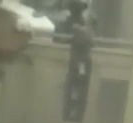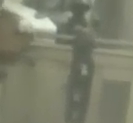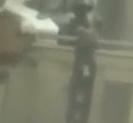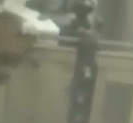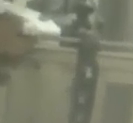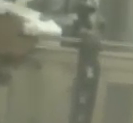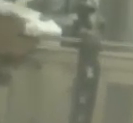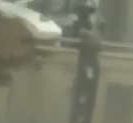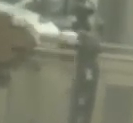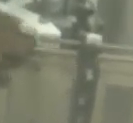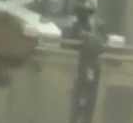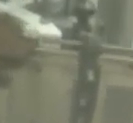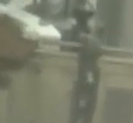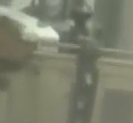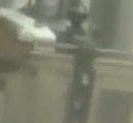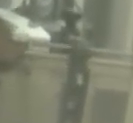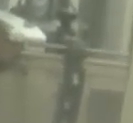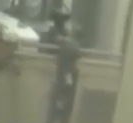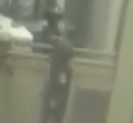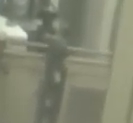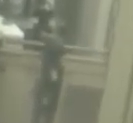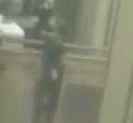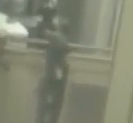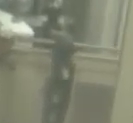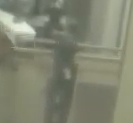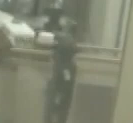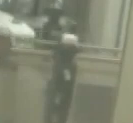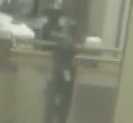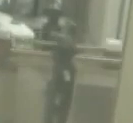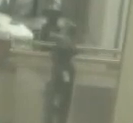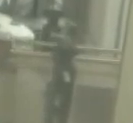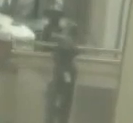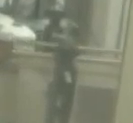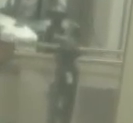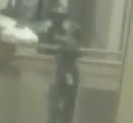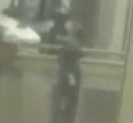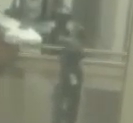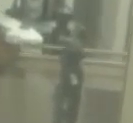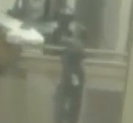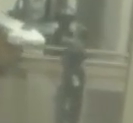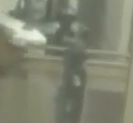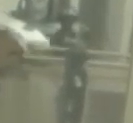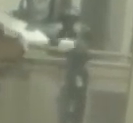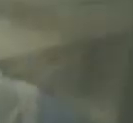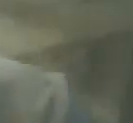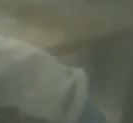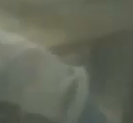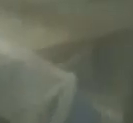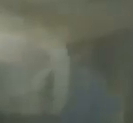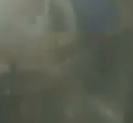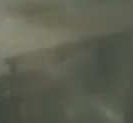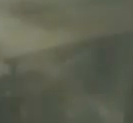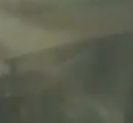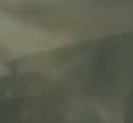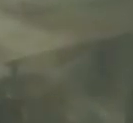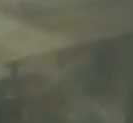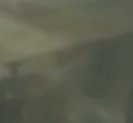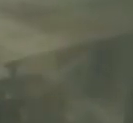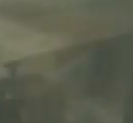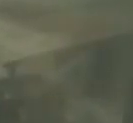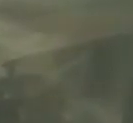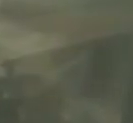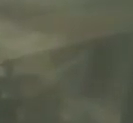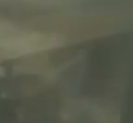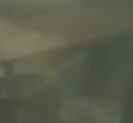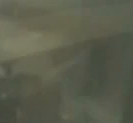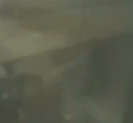ataques externos y la campaña mediática internacional sin precedentes. Ayuda humanitaria no, acá